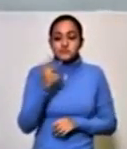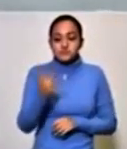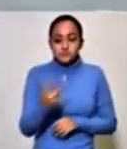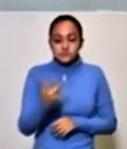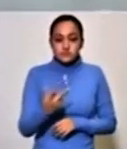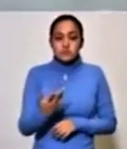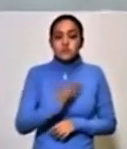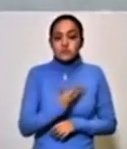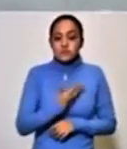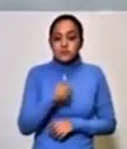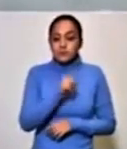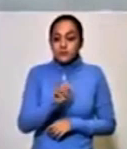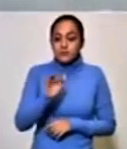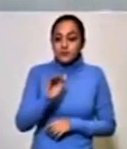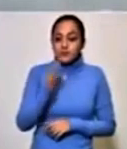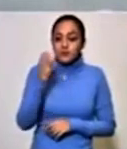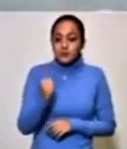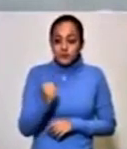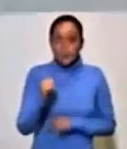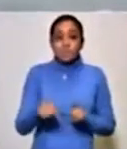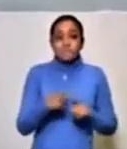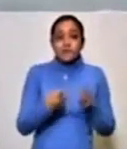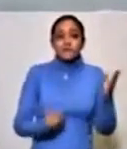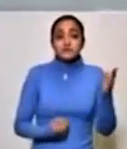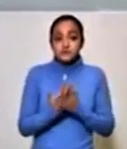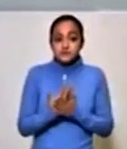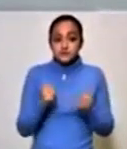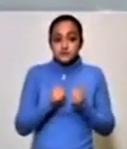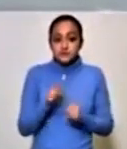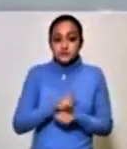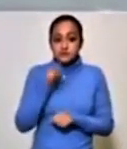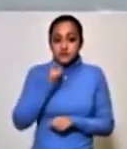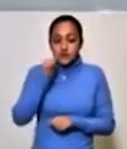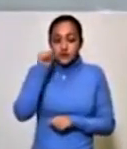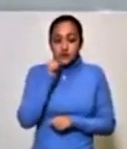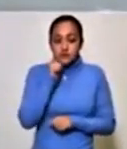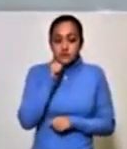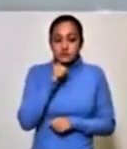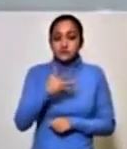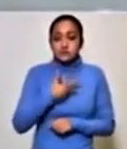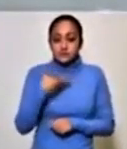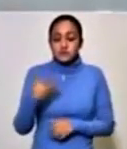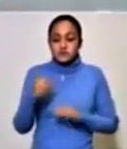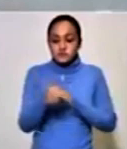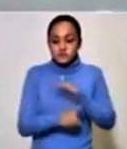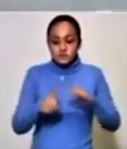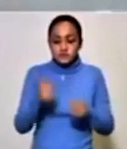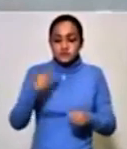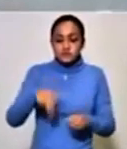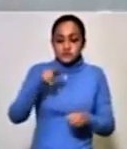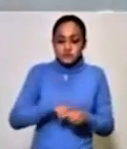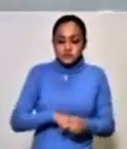123,948, teniendo 159 casos nuevos en comparación al día de ayer. Tenemos casos activos